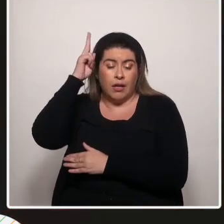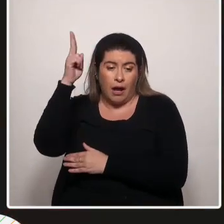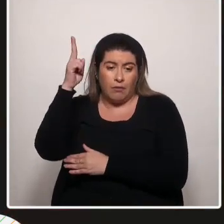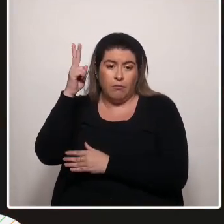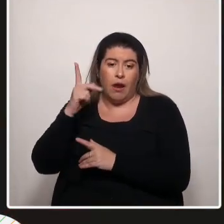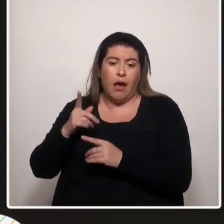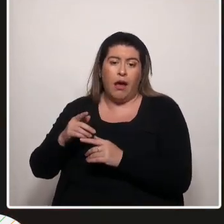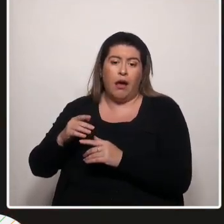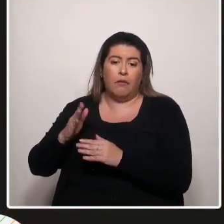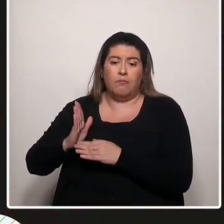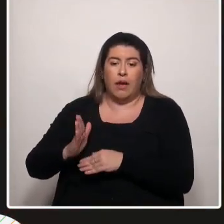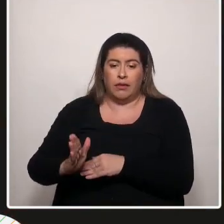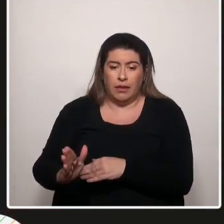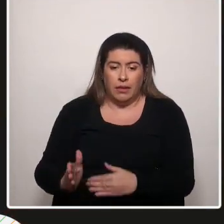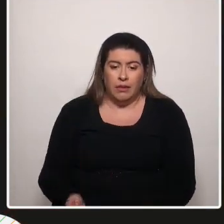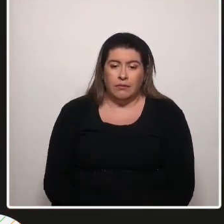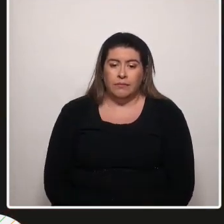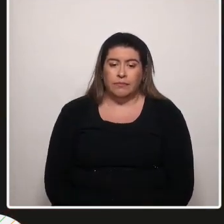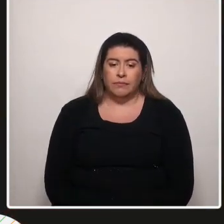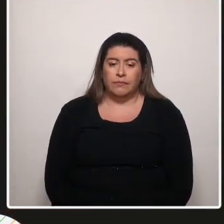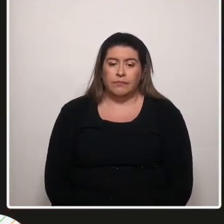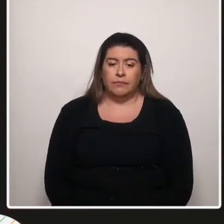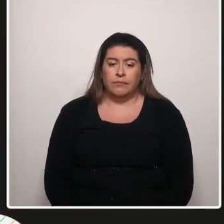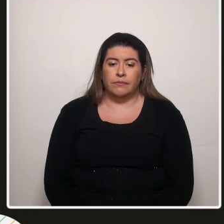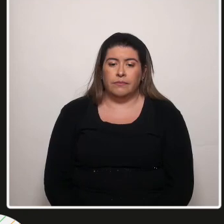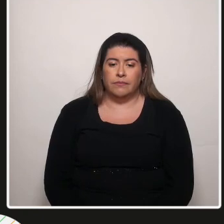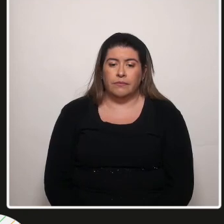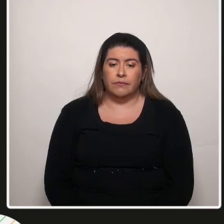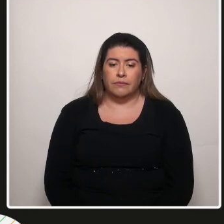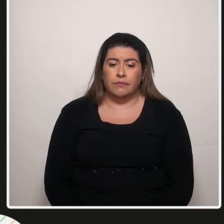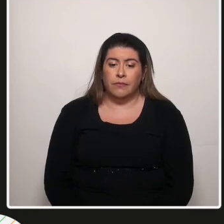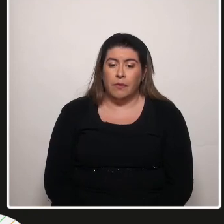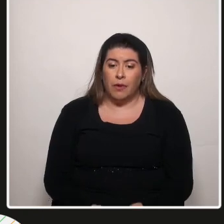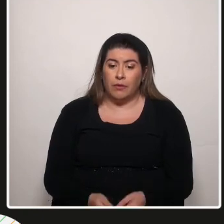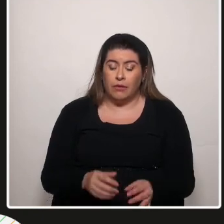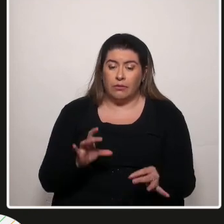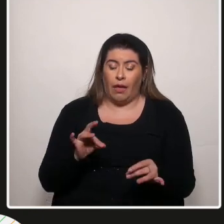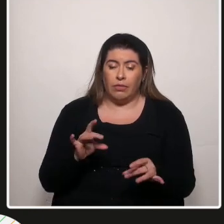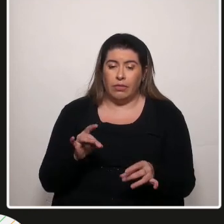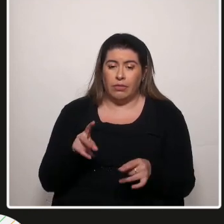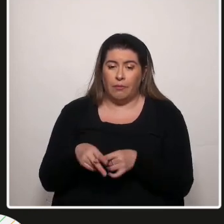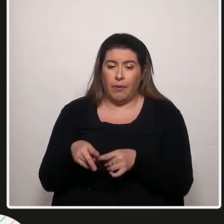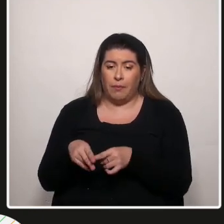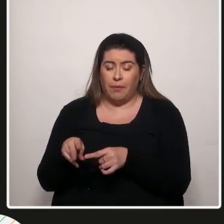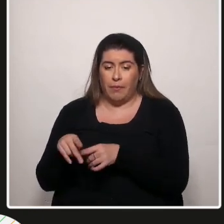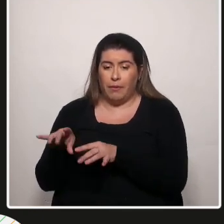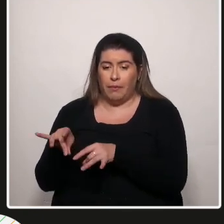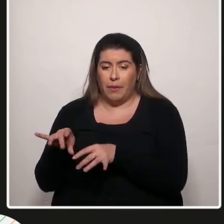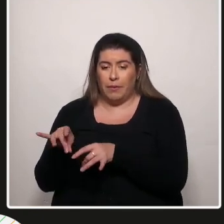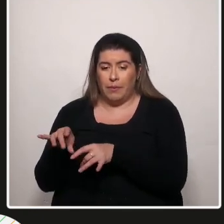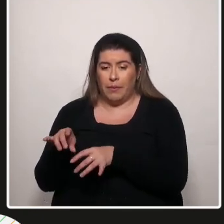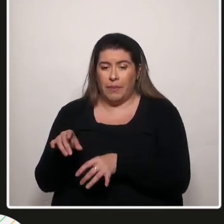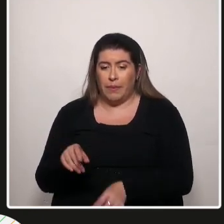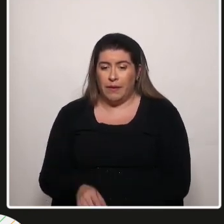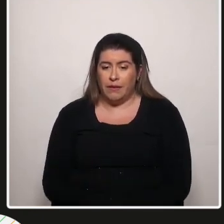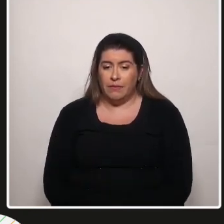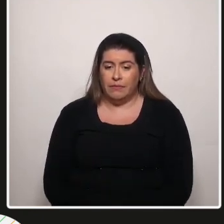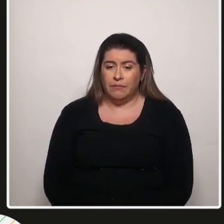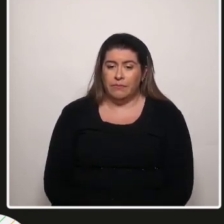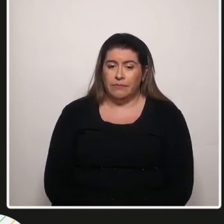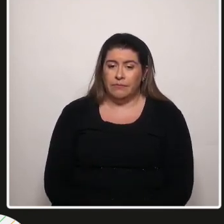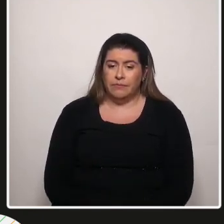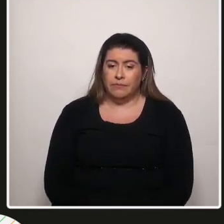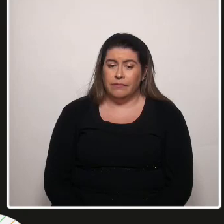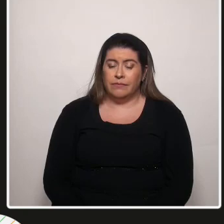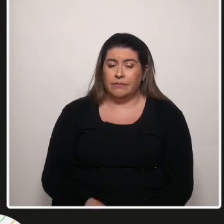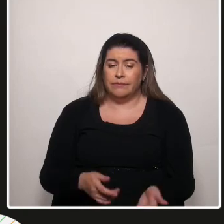mantener. Y lo otro es para comentarle, secretario, a los compañeros que yo estoy esperando transfer. Voy a